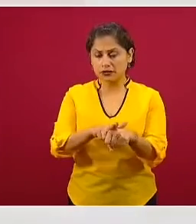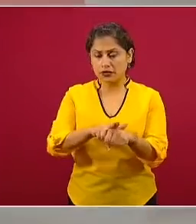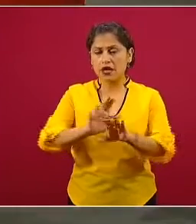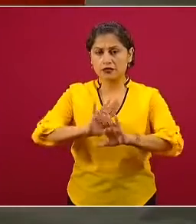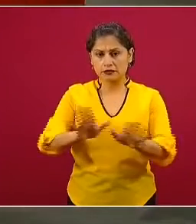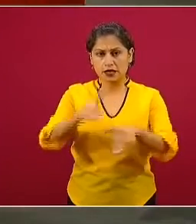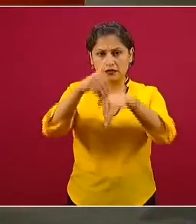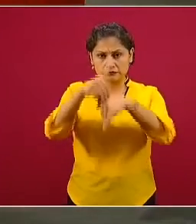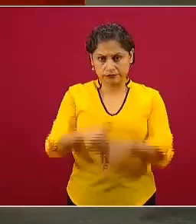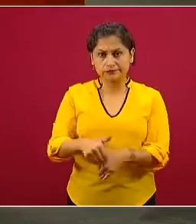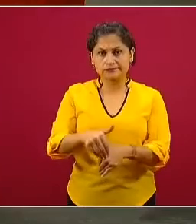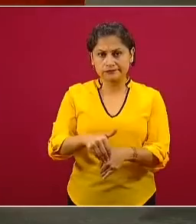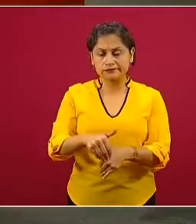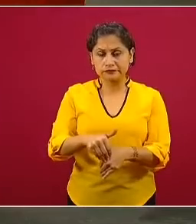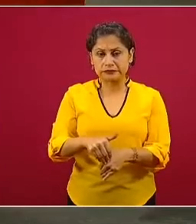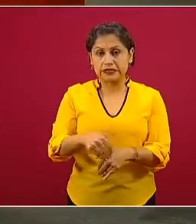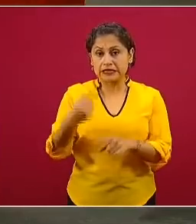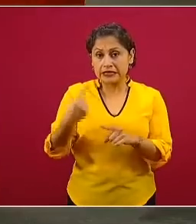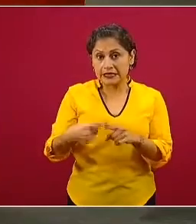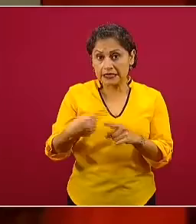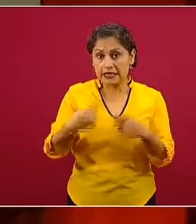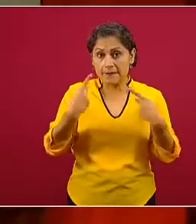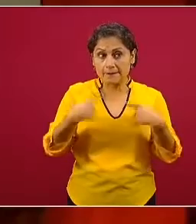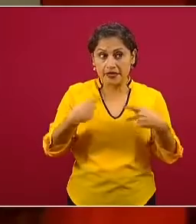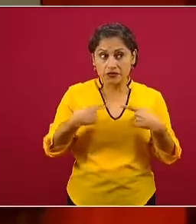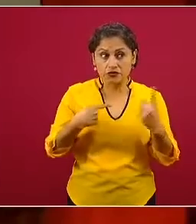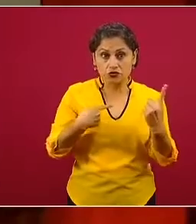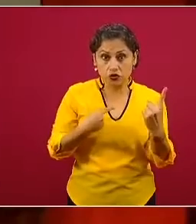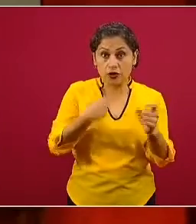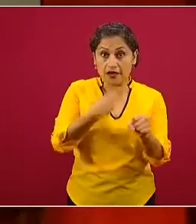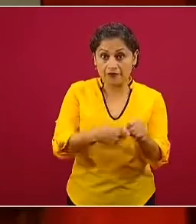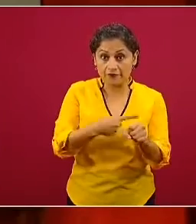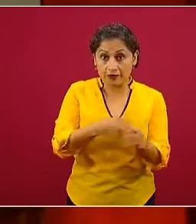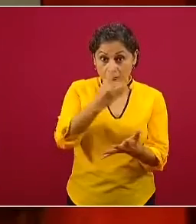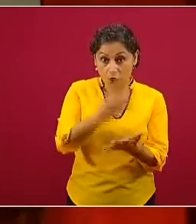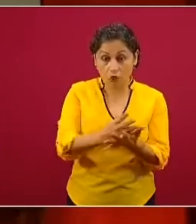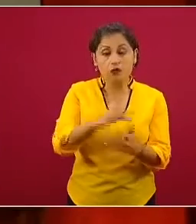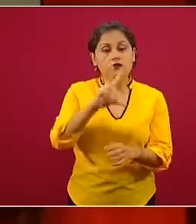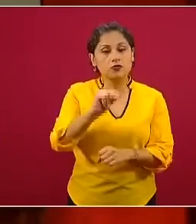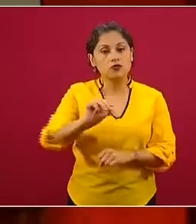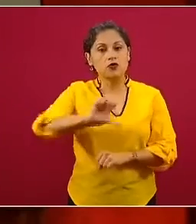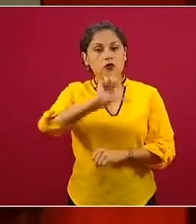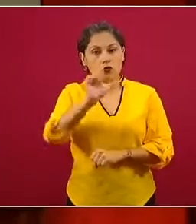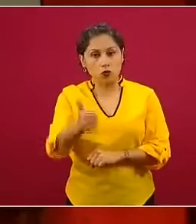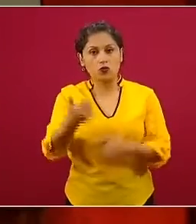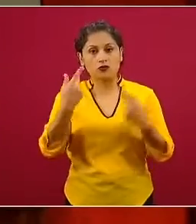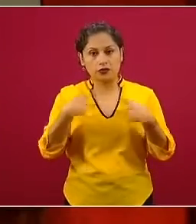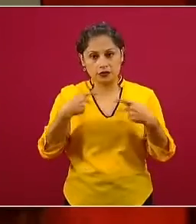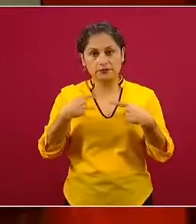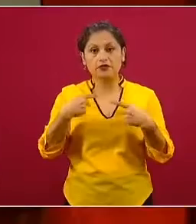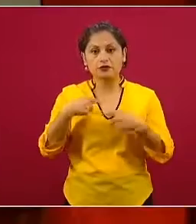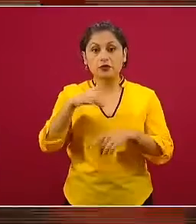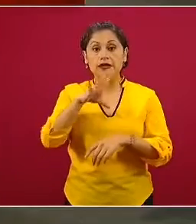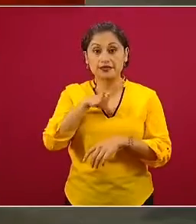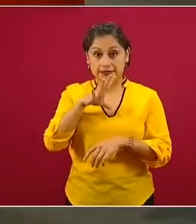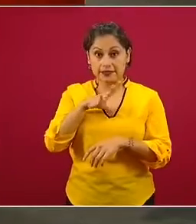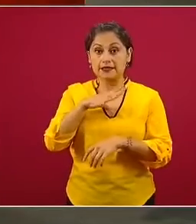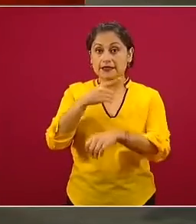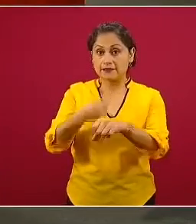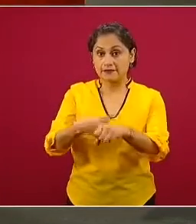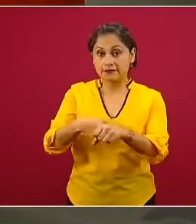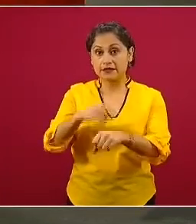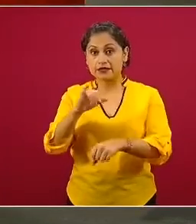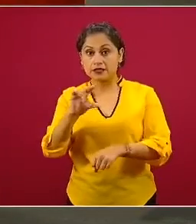solo de casos, sino de portadores asintomáticos en personas que van a ingresar a los reclusorios. Y en